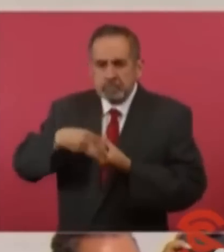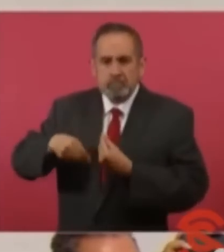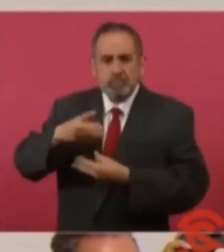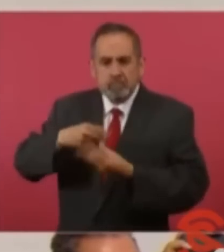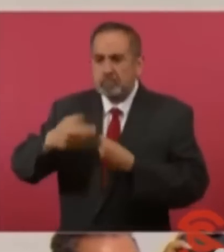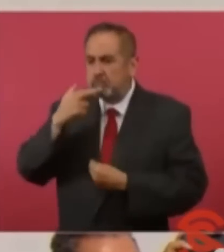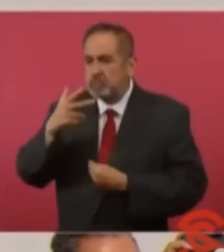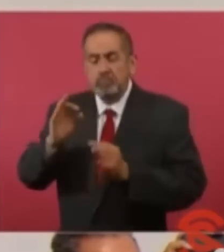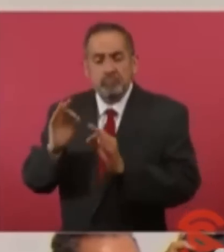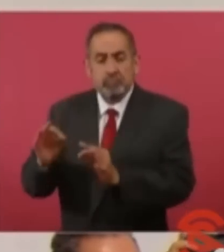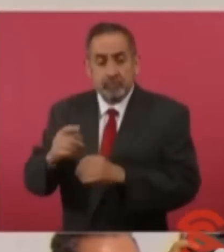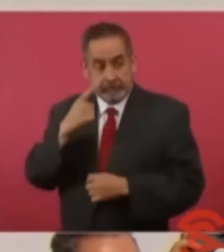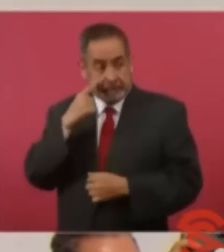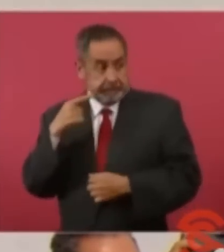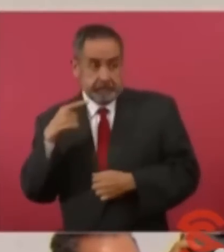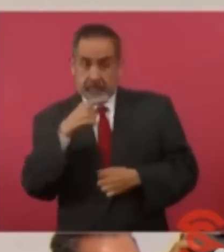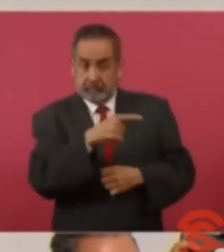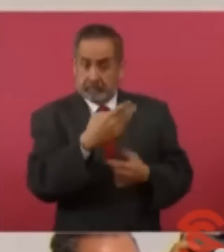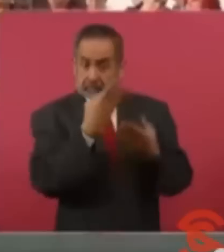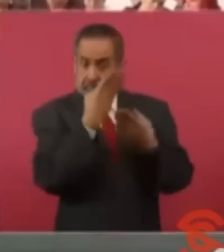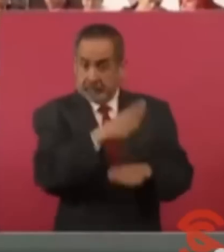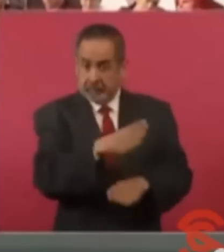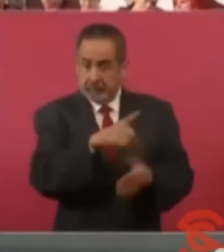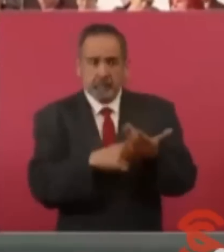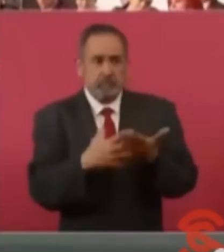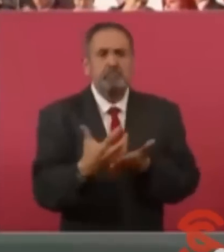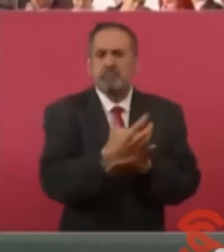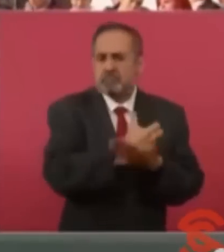banqueros obtuvieron utilidades por